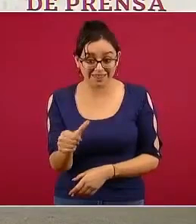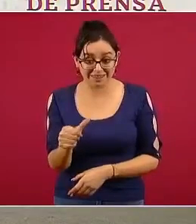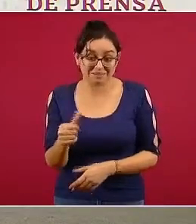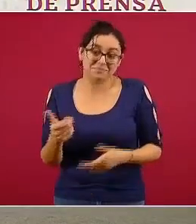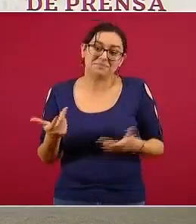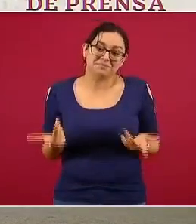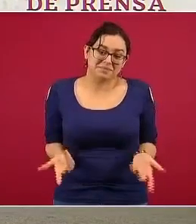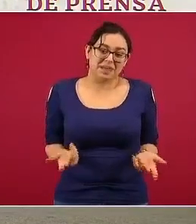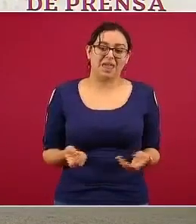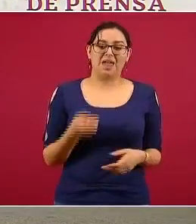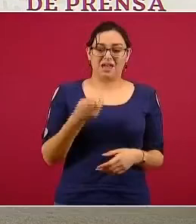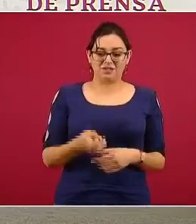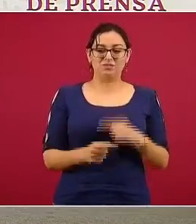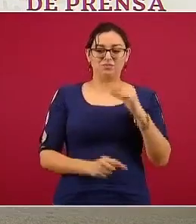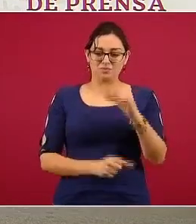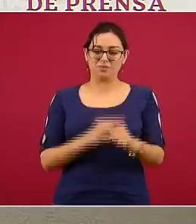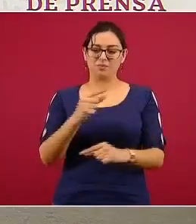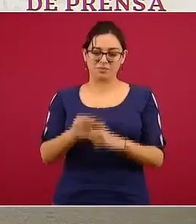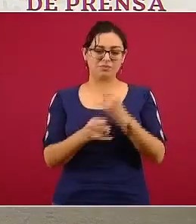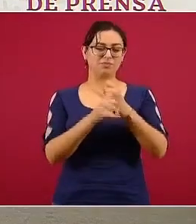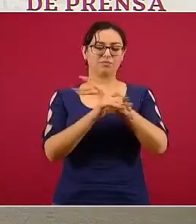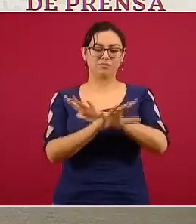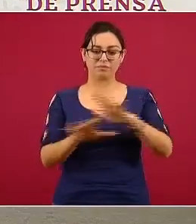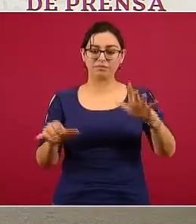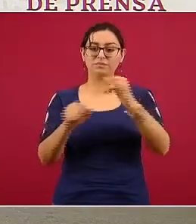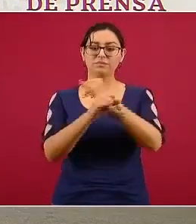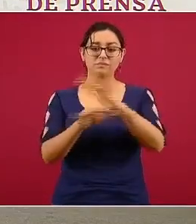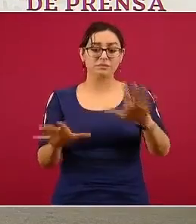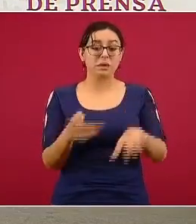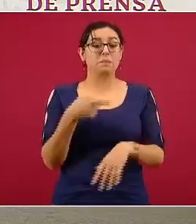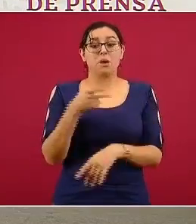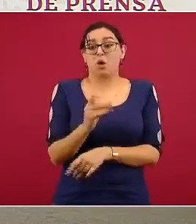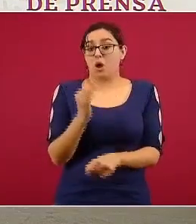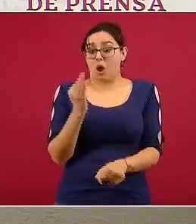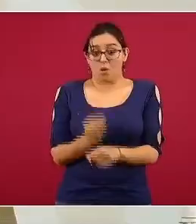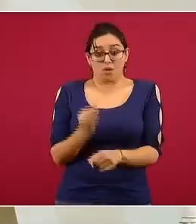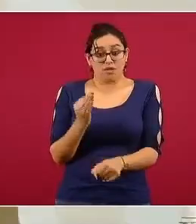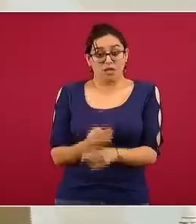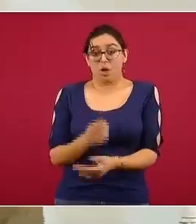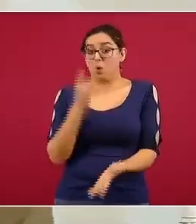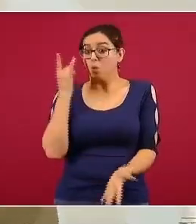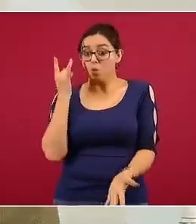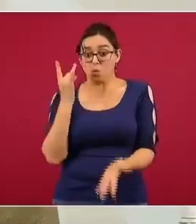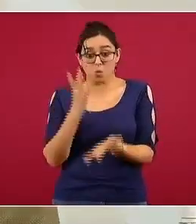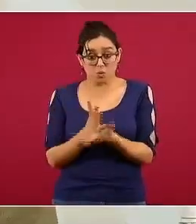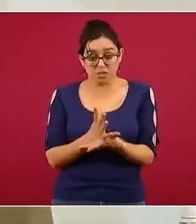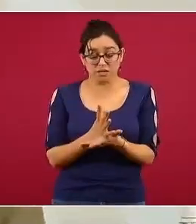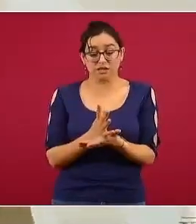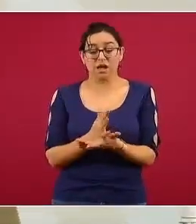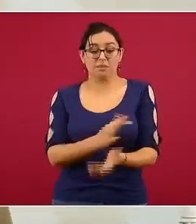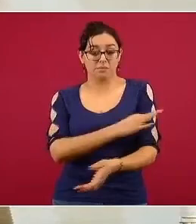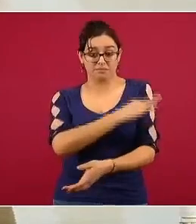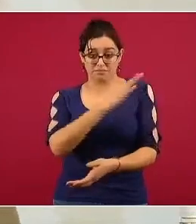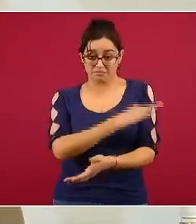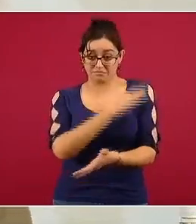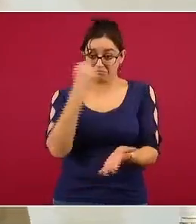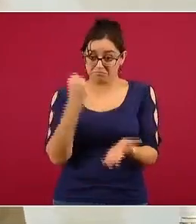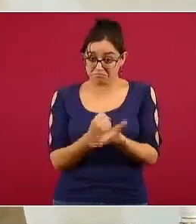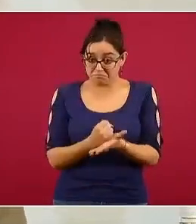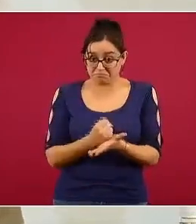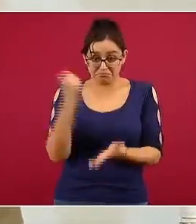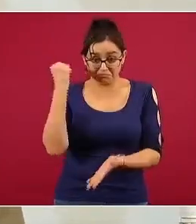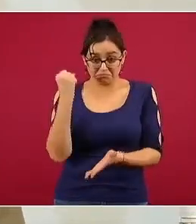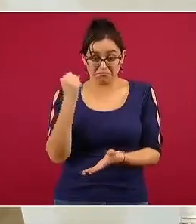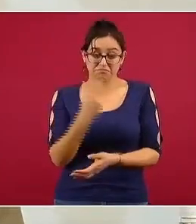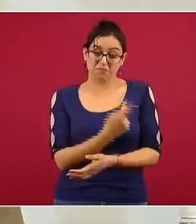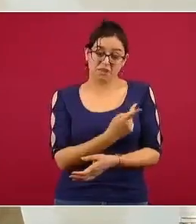irá comunicando, pero al día de hoy, la única vacuna que hemos tenido resultados claros para su aprobación es la de